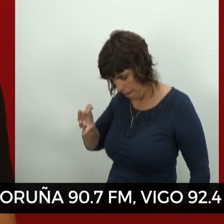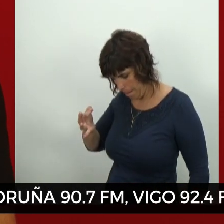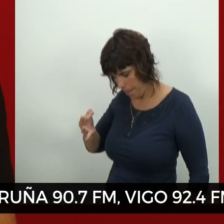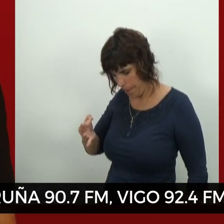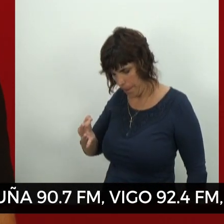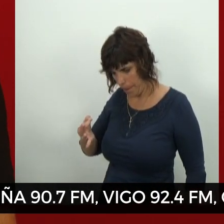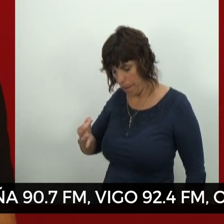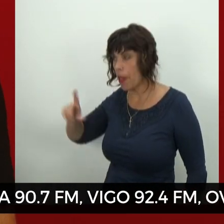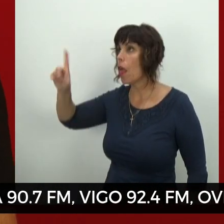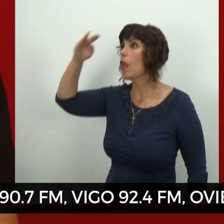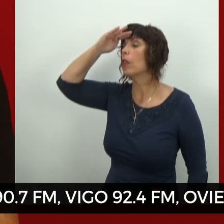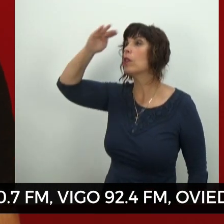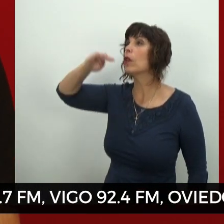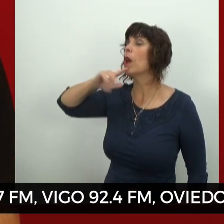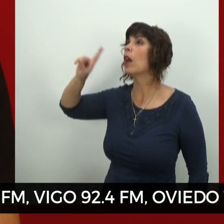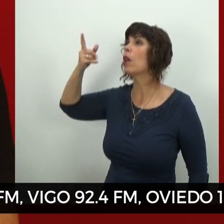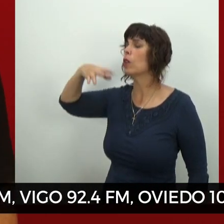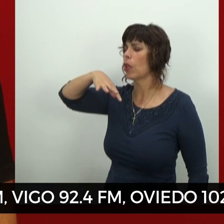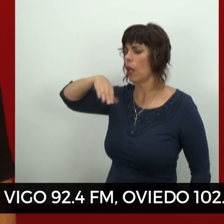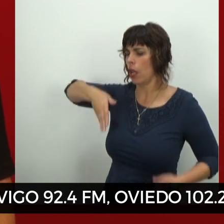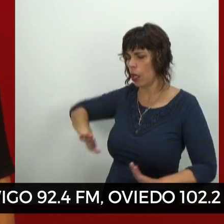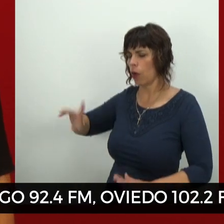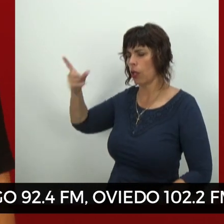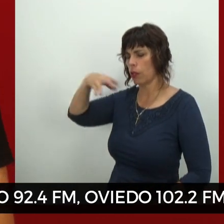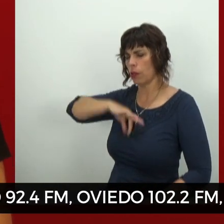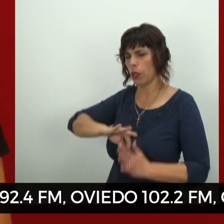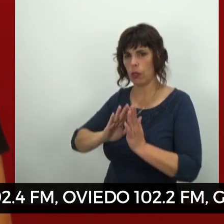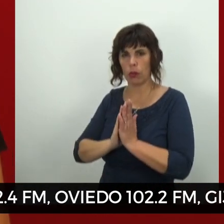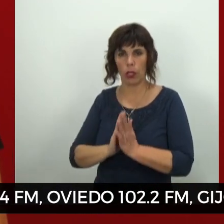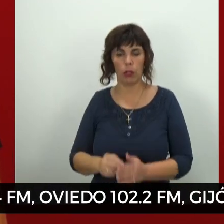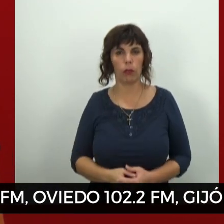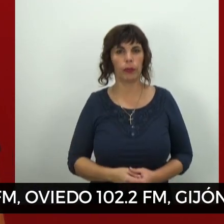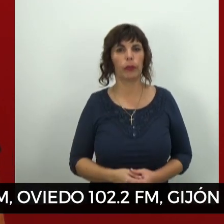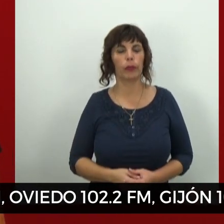del Padre, del Hijo, del Espíritu Santo. Nada está